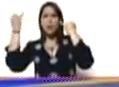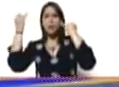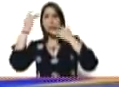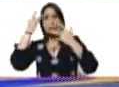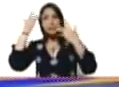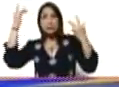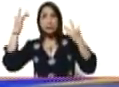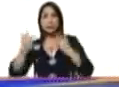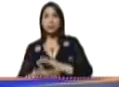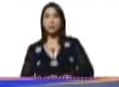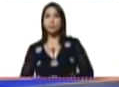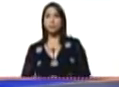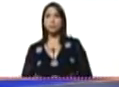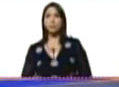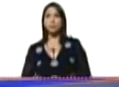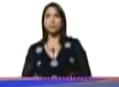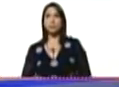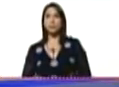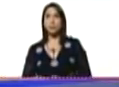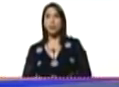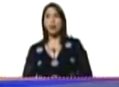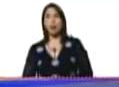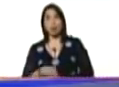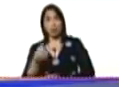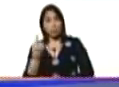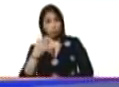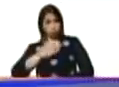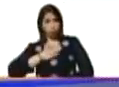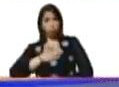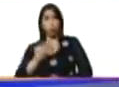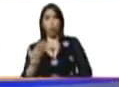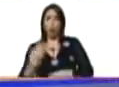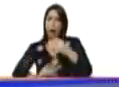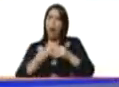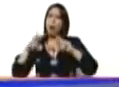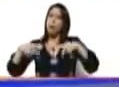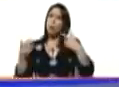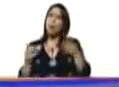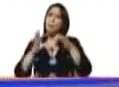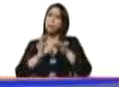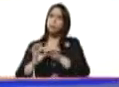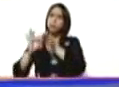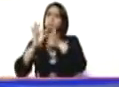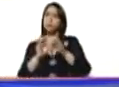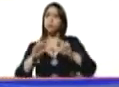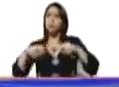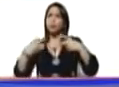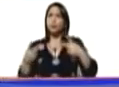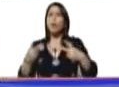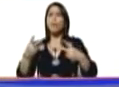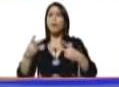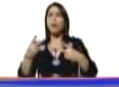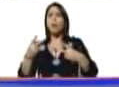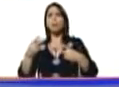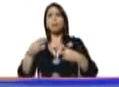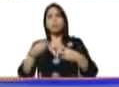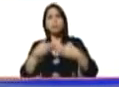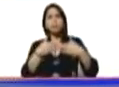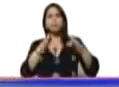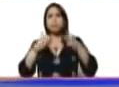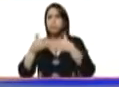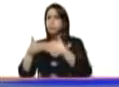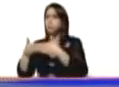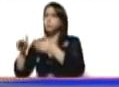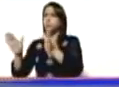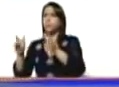sabiduría. Y si uno hace nuevas alianzas y uno construye nuevas fuentes de riqueza, se le abren los